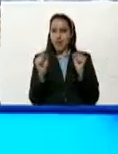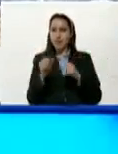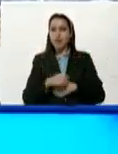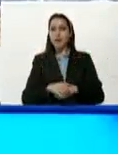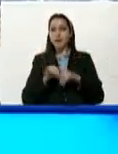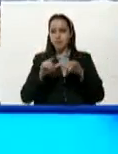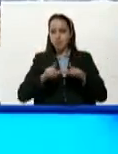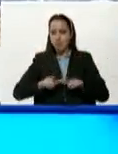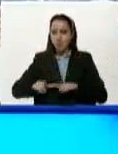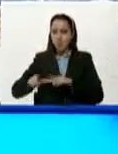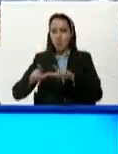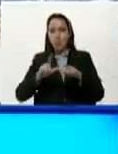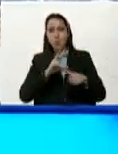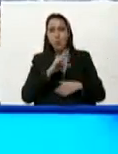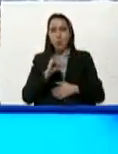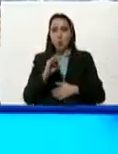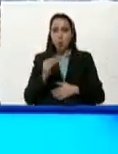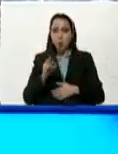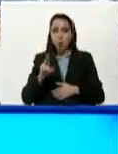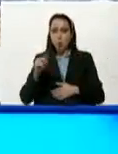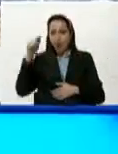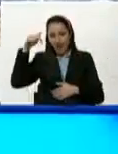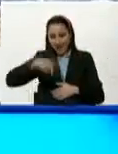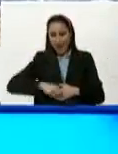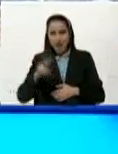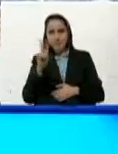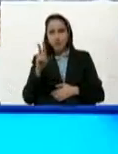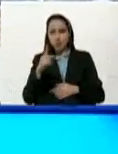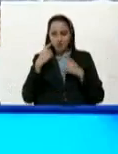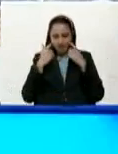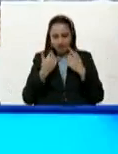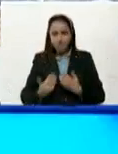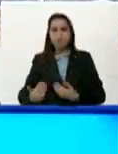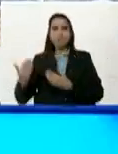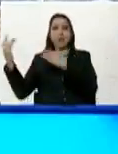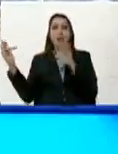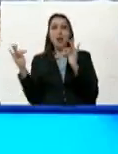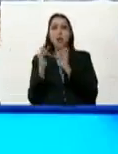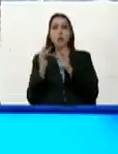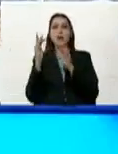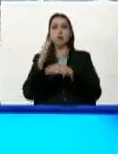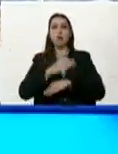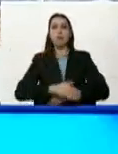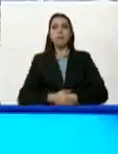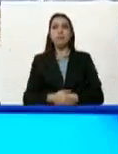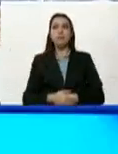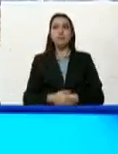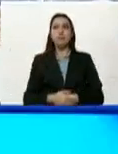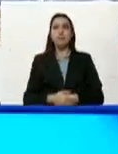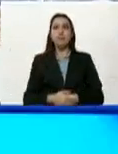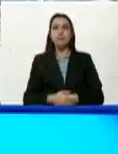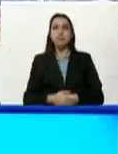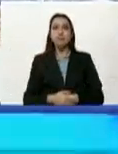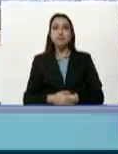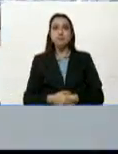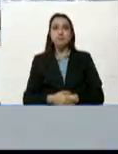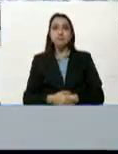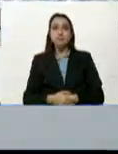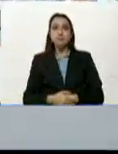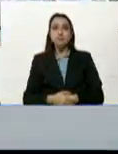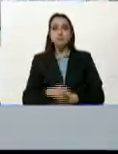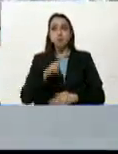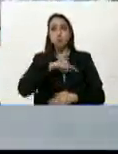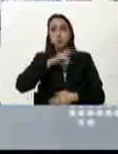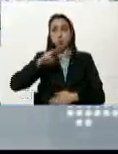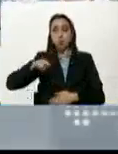el que se siembre en venezuela- adelante compañeros en mérida adelante nos